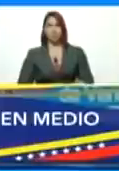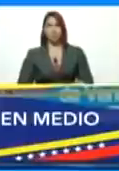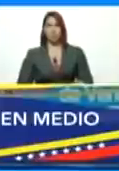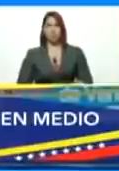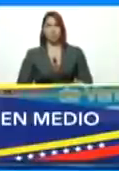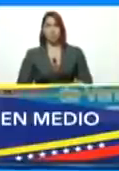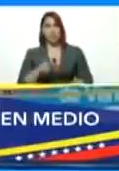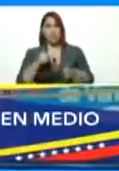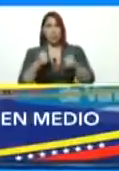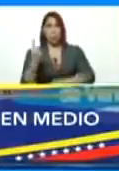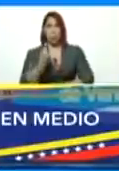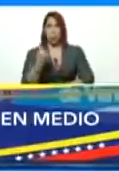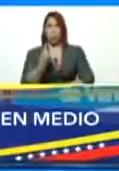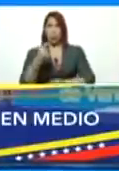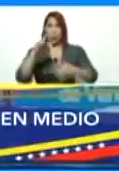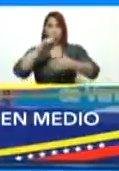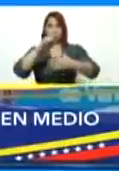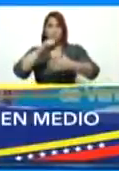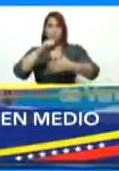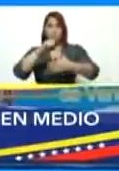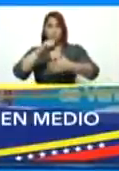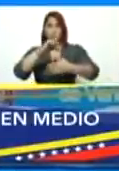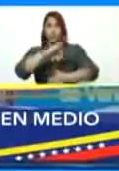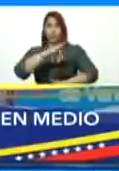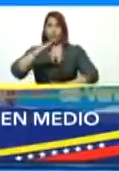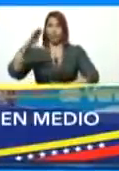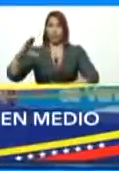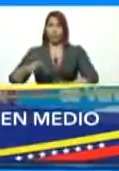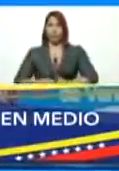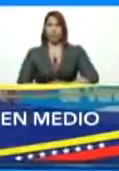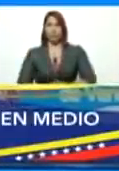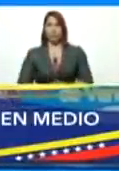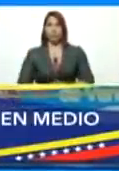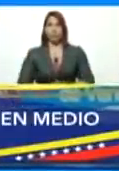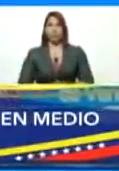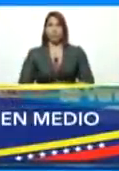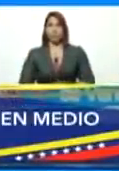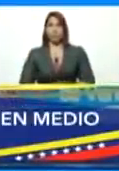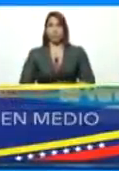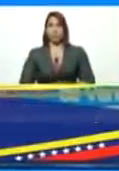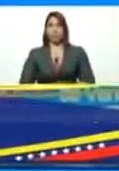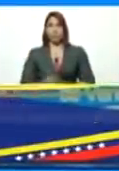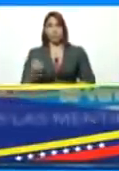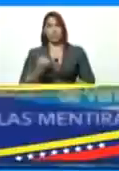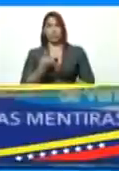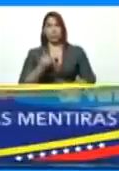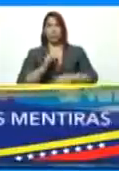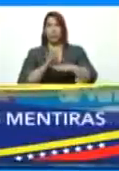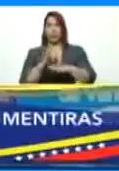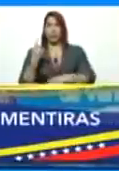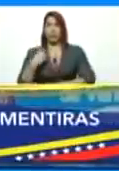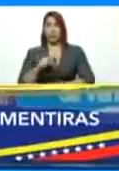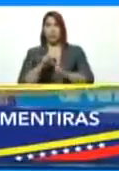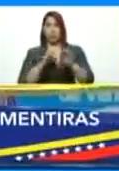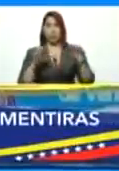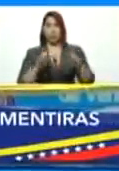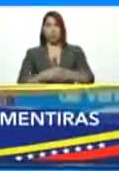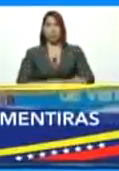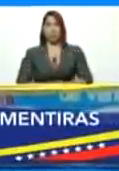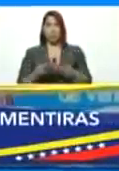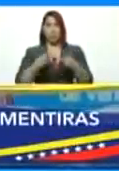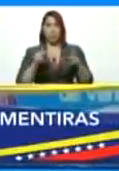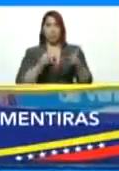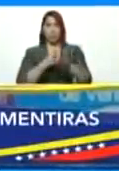algo único en américa latina y el caribe solo el alma tiene una educación pública